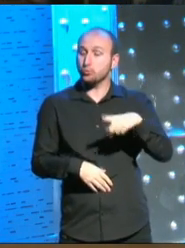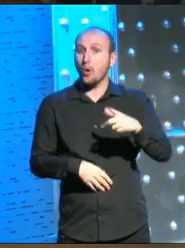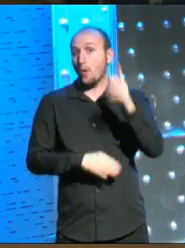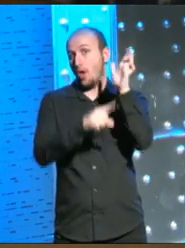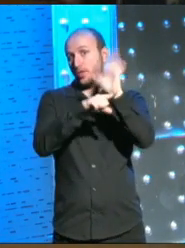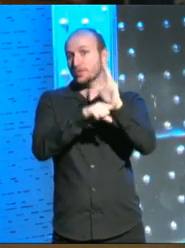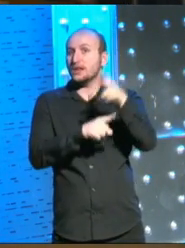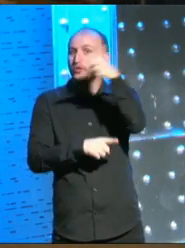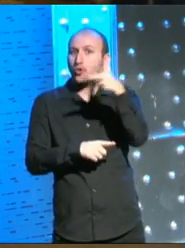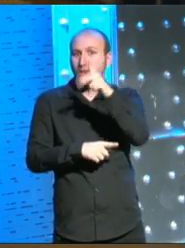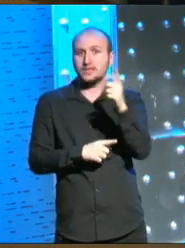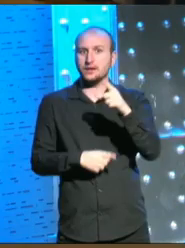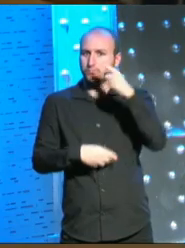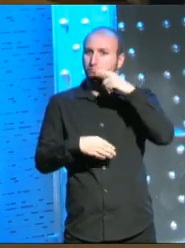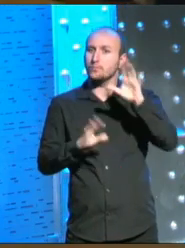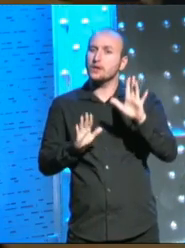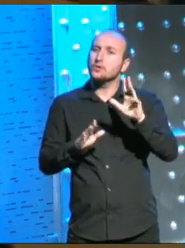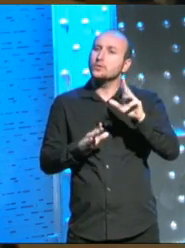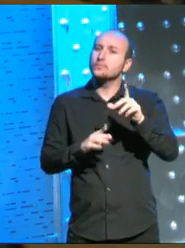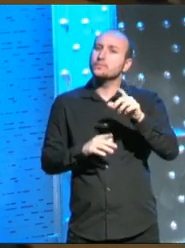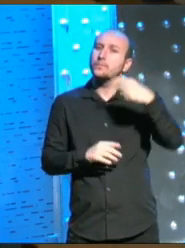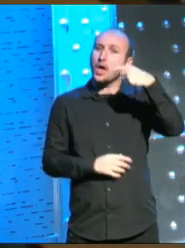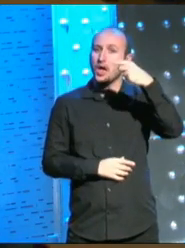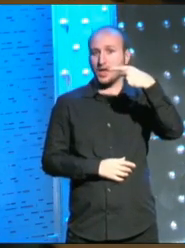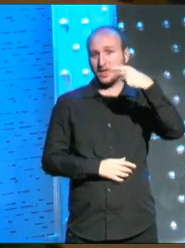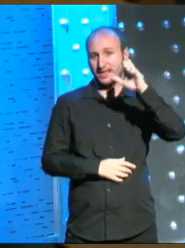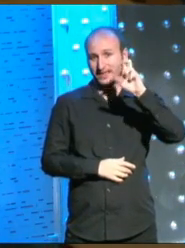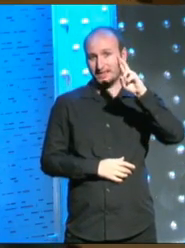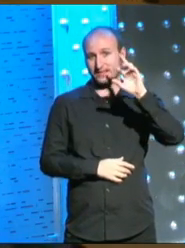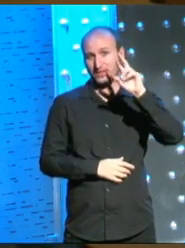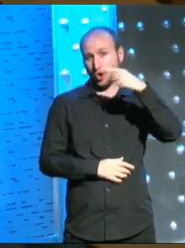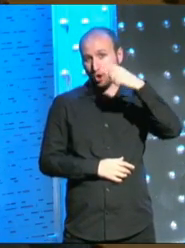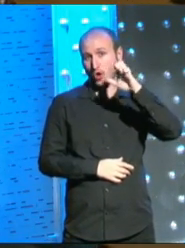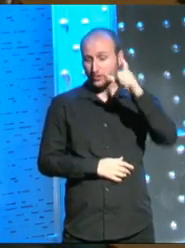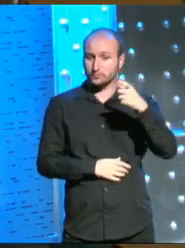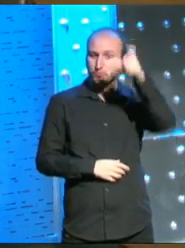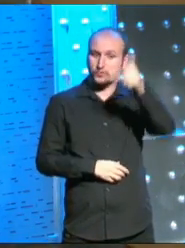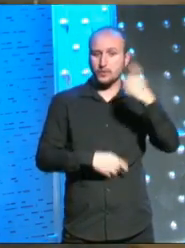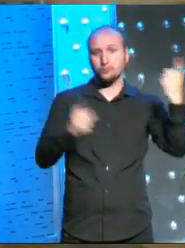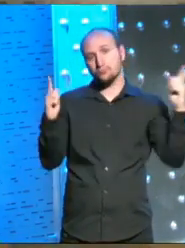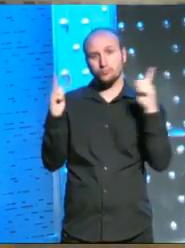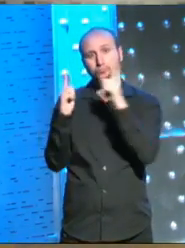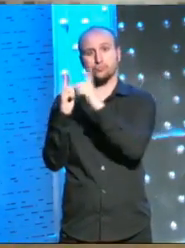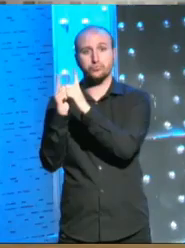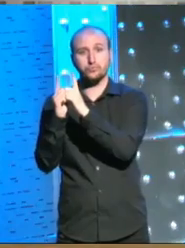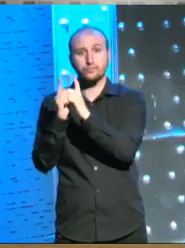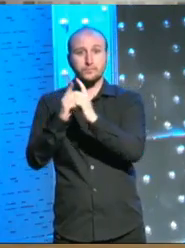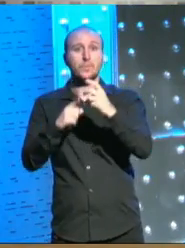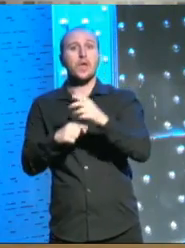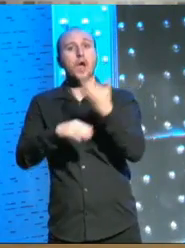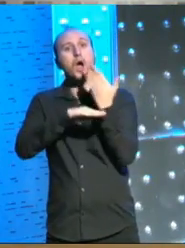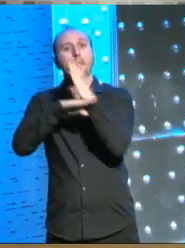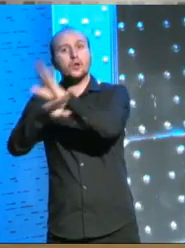documental. La prueba es que cuando Georges Méliès, que fue a verle en la proyección pública, le